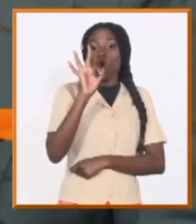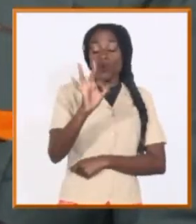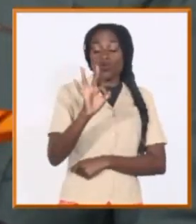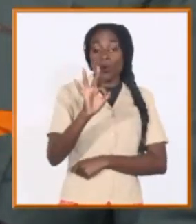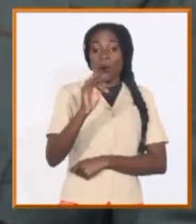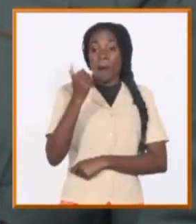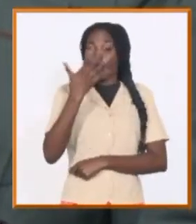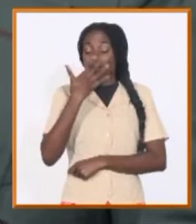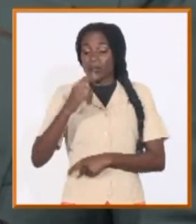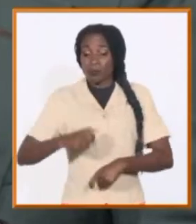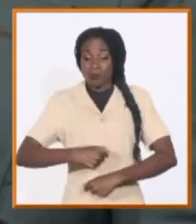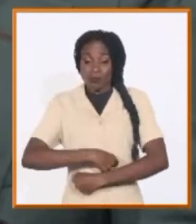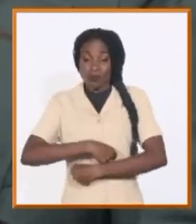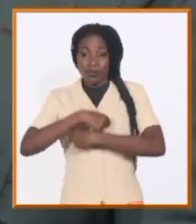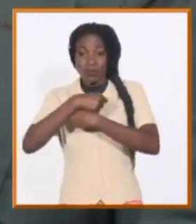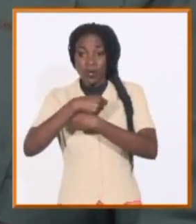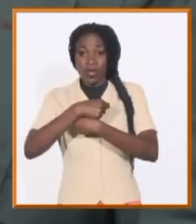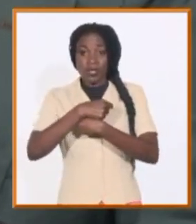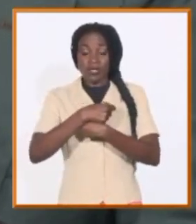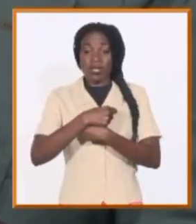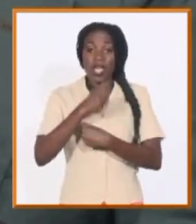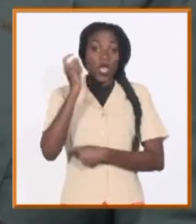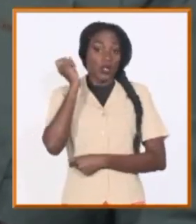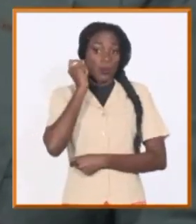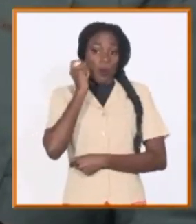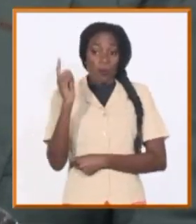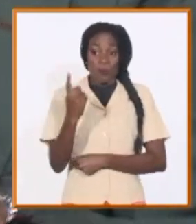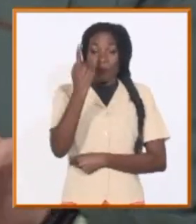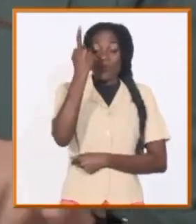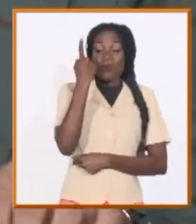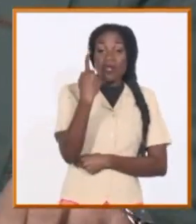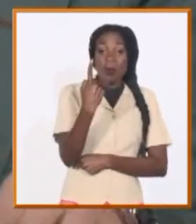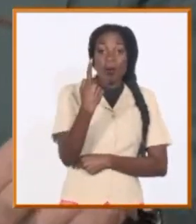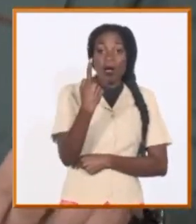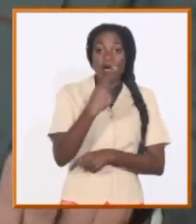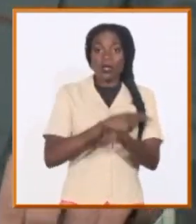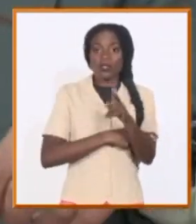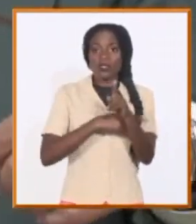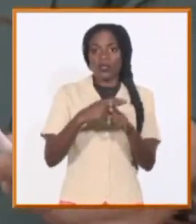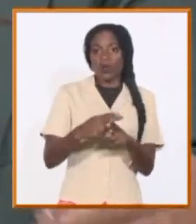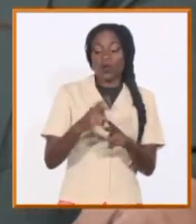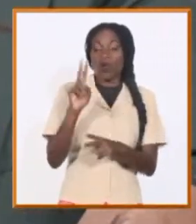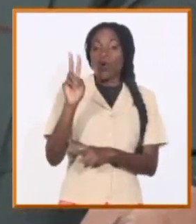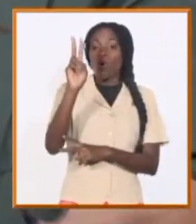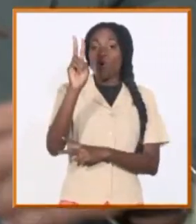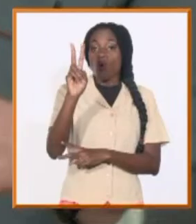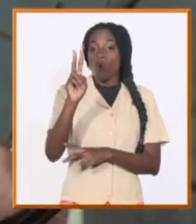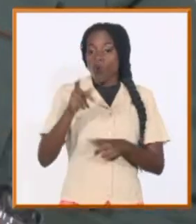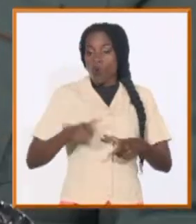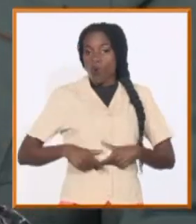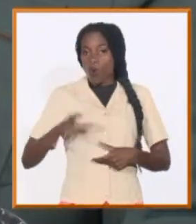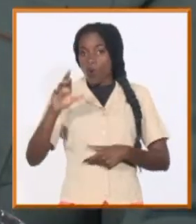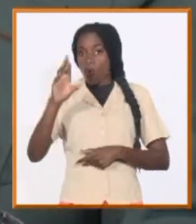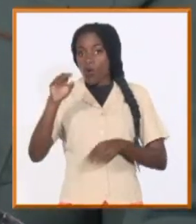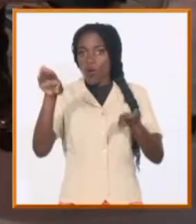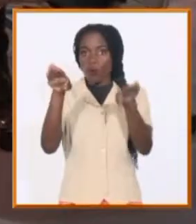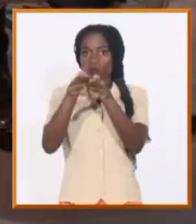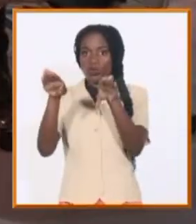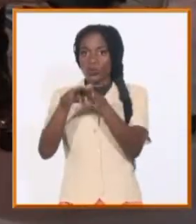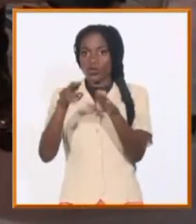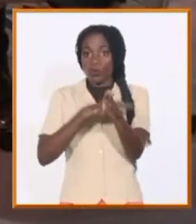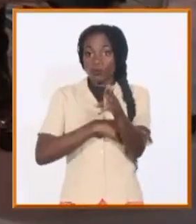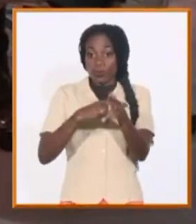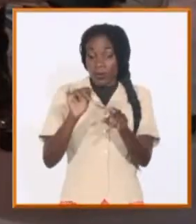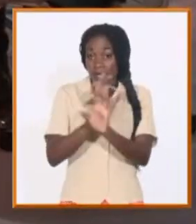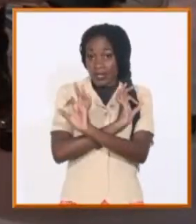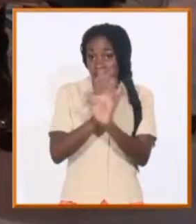femenina que por primera vez en la historia gana su modalidad en unos Juegos Panamericanos. 2 de oro. 2 de oro, e igualó la cosecha histórica de esta